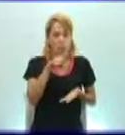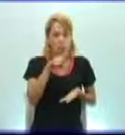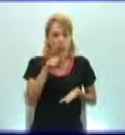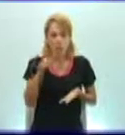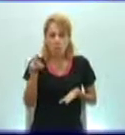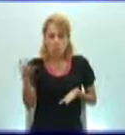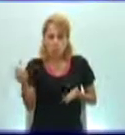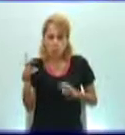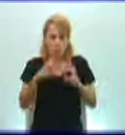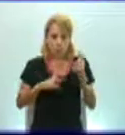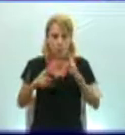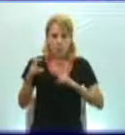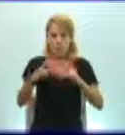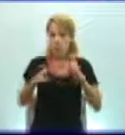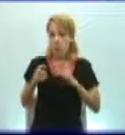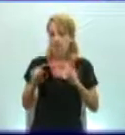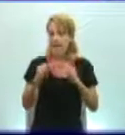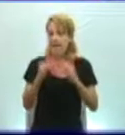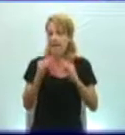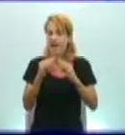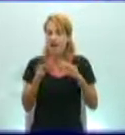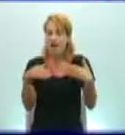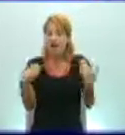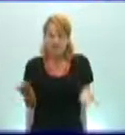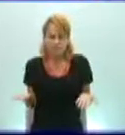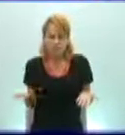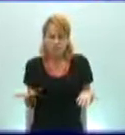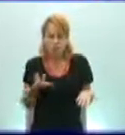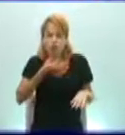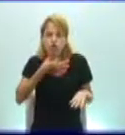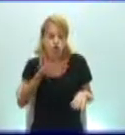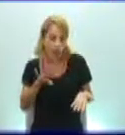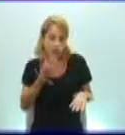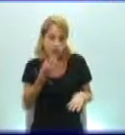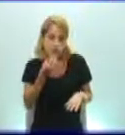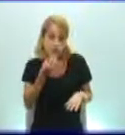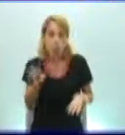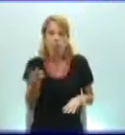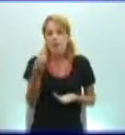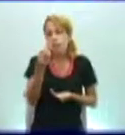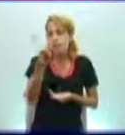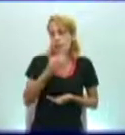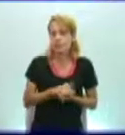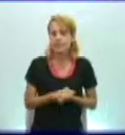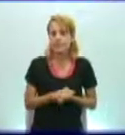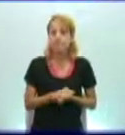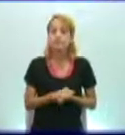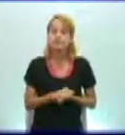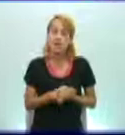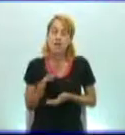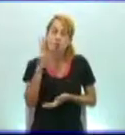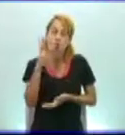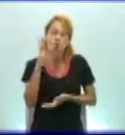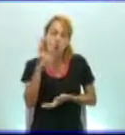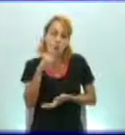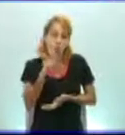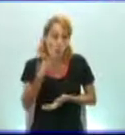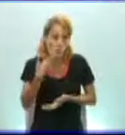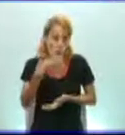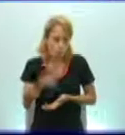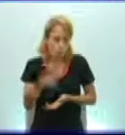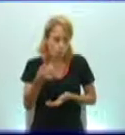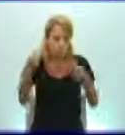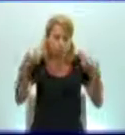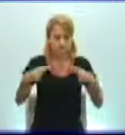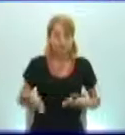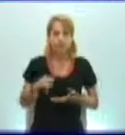su familia cuáles son estas otras raíces que se pueden comer y cuáles son los beneficios que nos aporta a nuestra